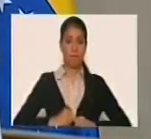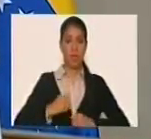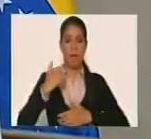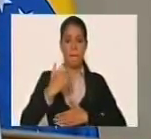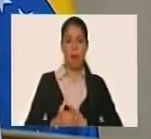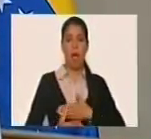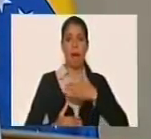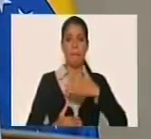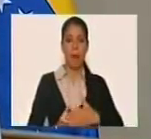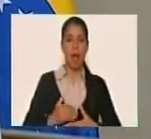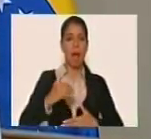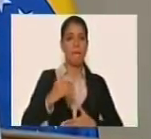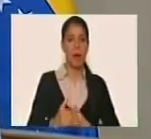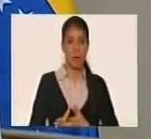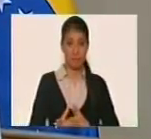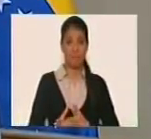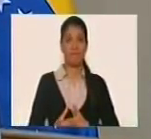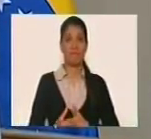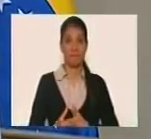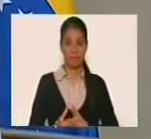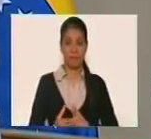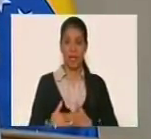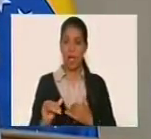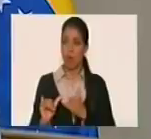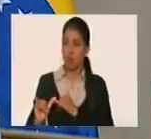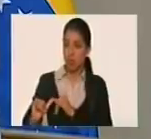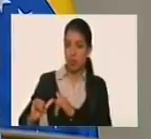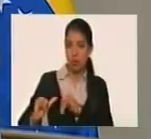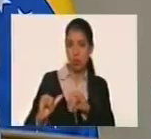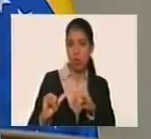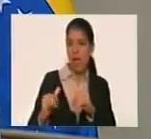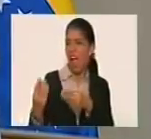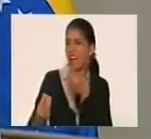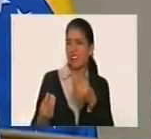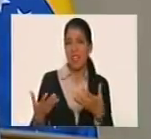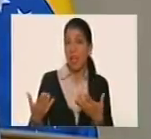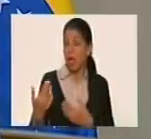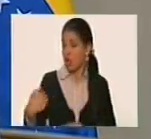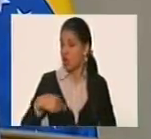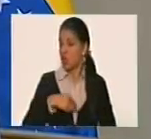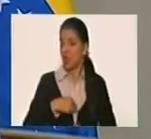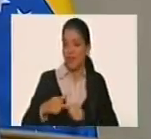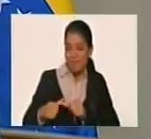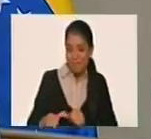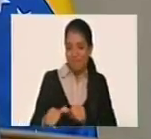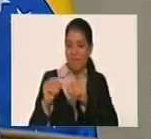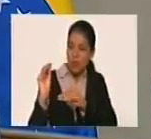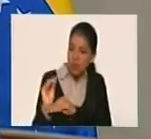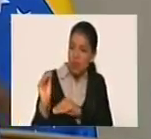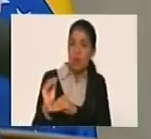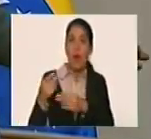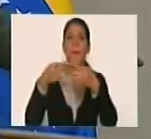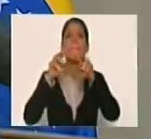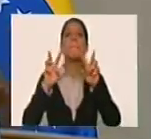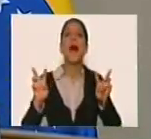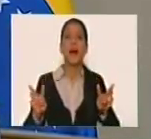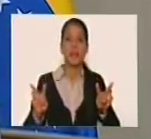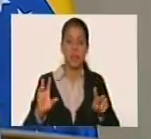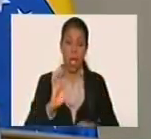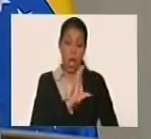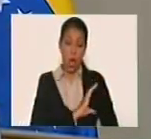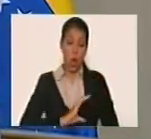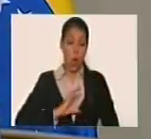avanzado. En paralelo nos toca a nosotros seguir construyendo la paz. La Comisión de la